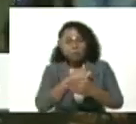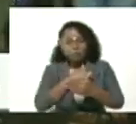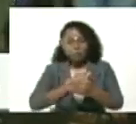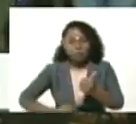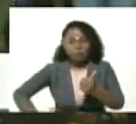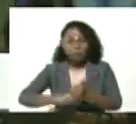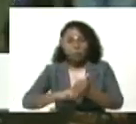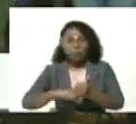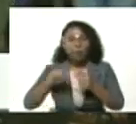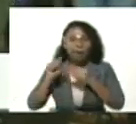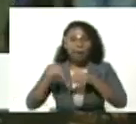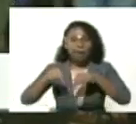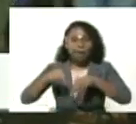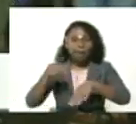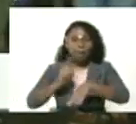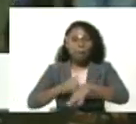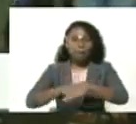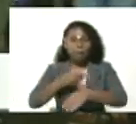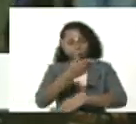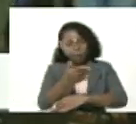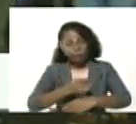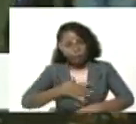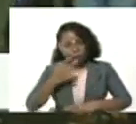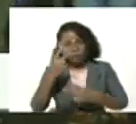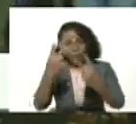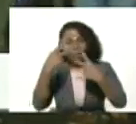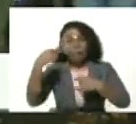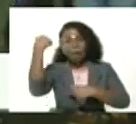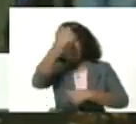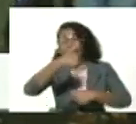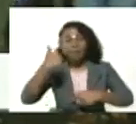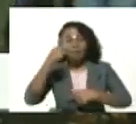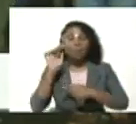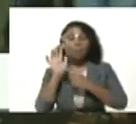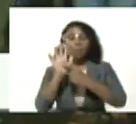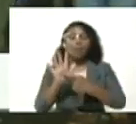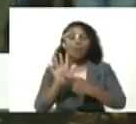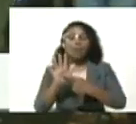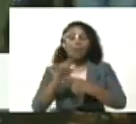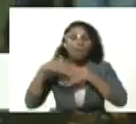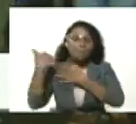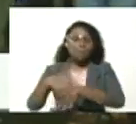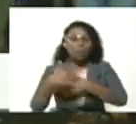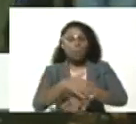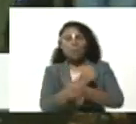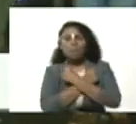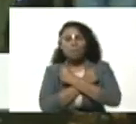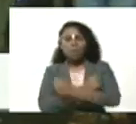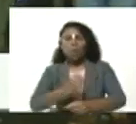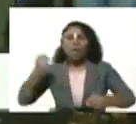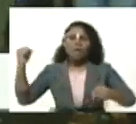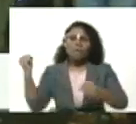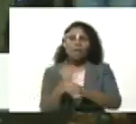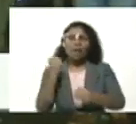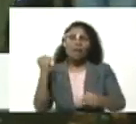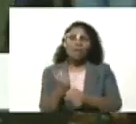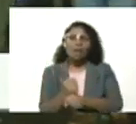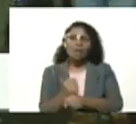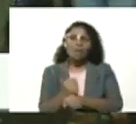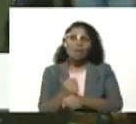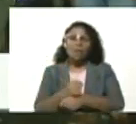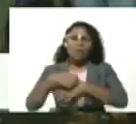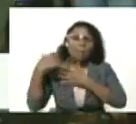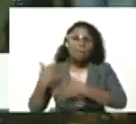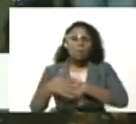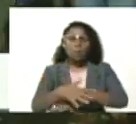como en este momento usted puede apreciar, cabeza visible, está un ejército de amor, un ejército de trabajo, un